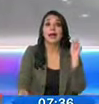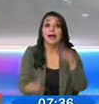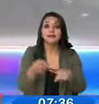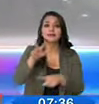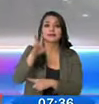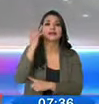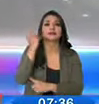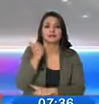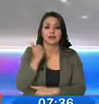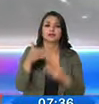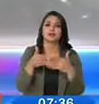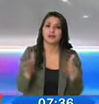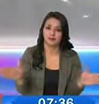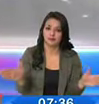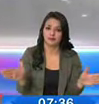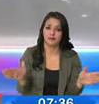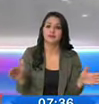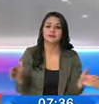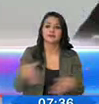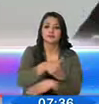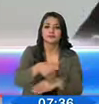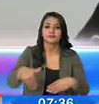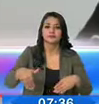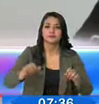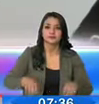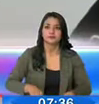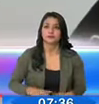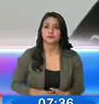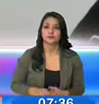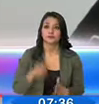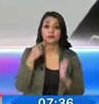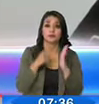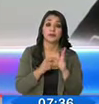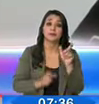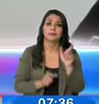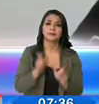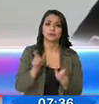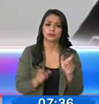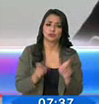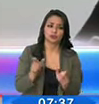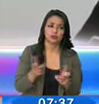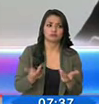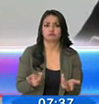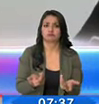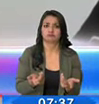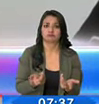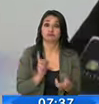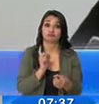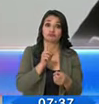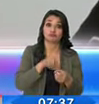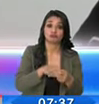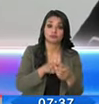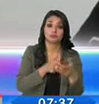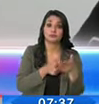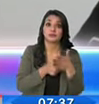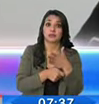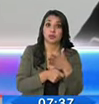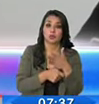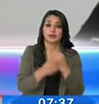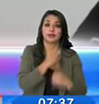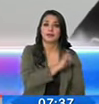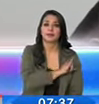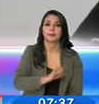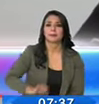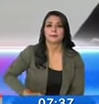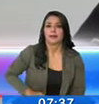con la hora de apertura del paso fronterizo. Las personas que puedan, que tengan inscrita su cédula en Ipiales, un